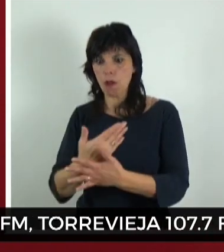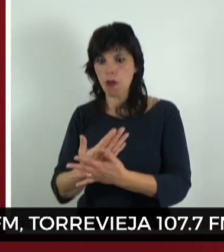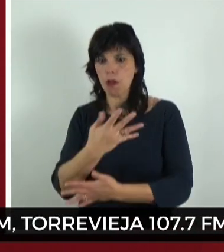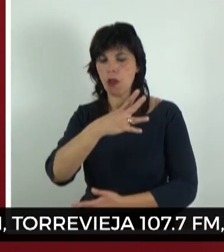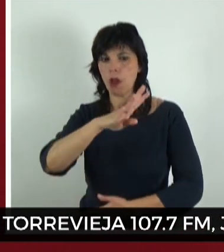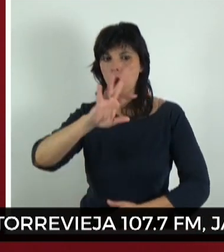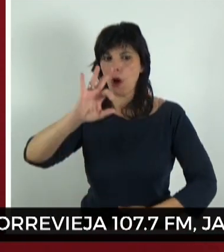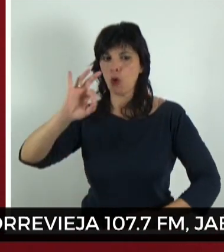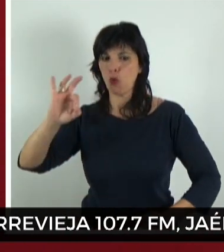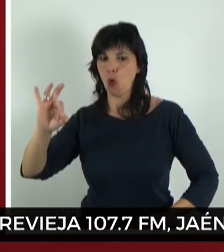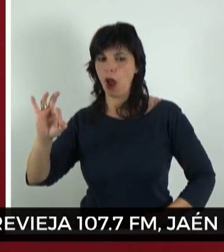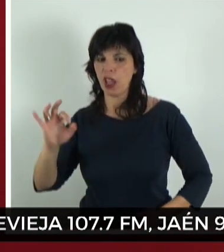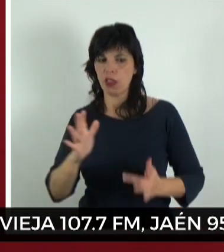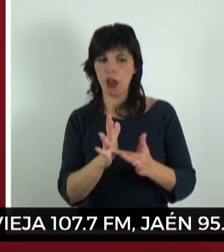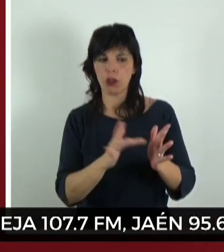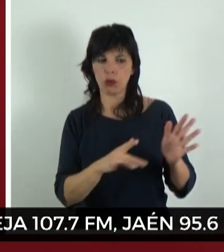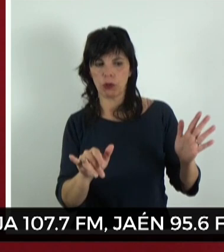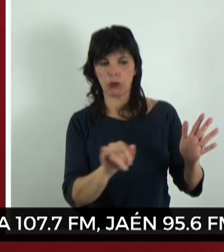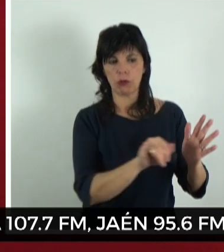para tentarle,